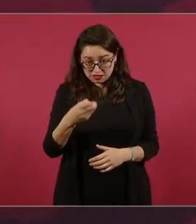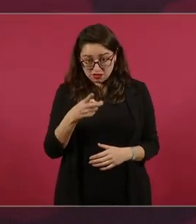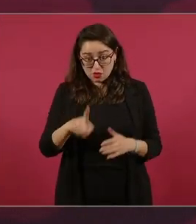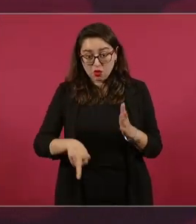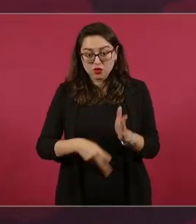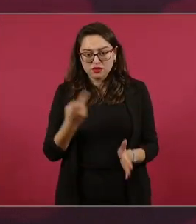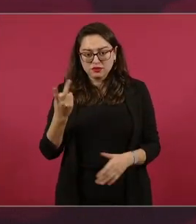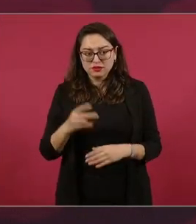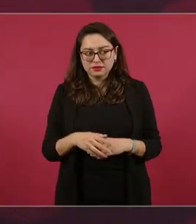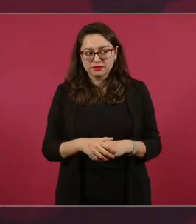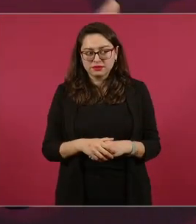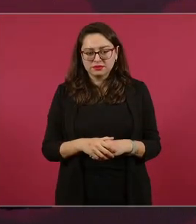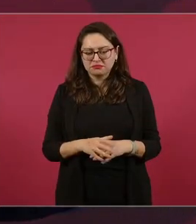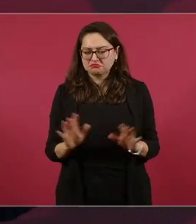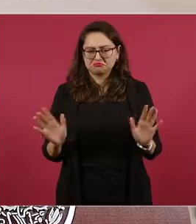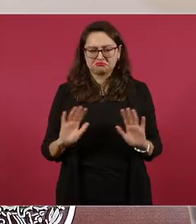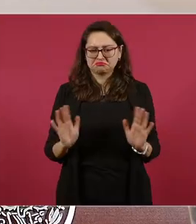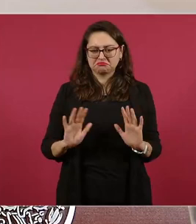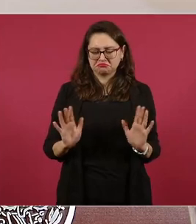No, para que no, ¿sí?